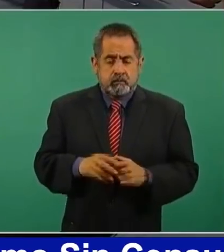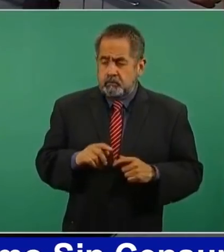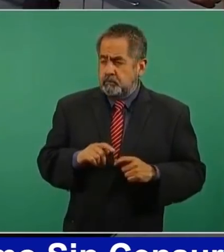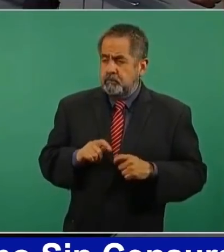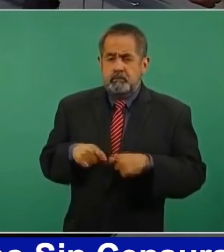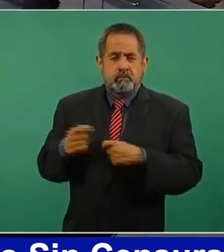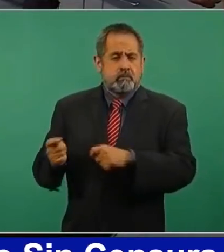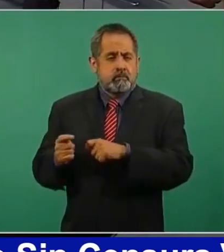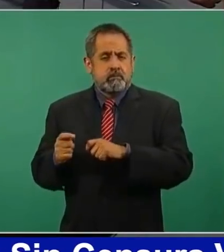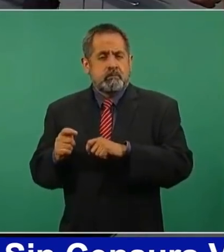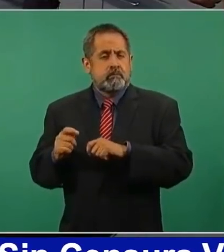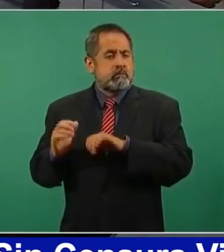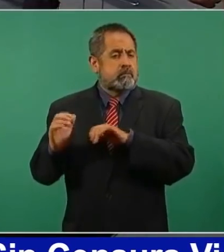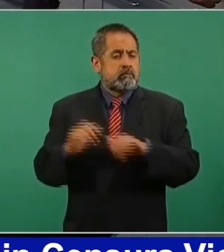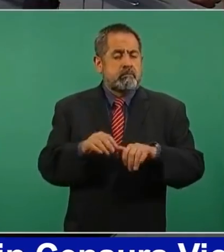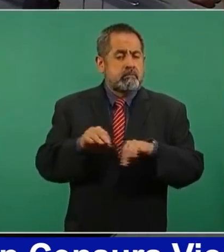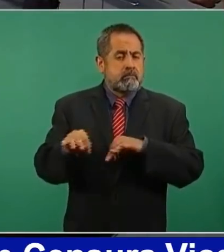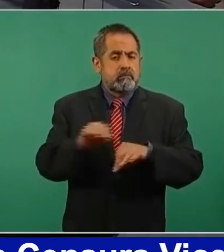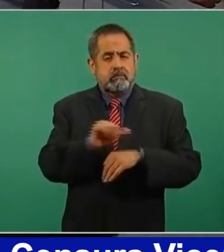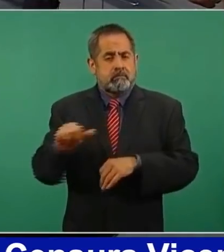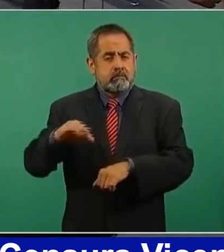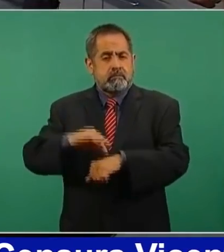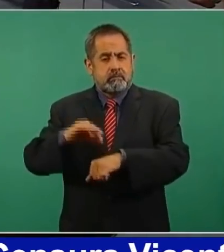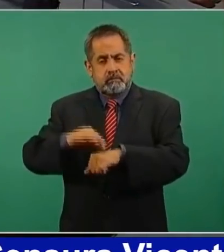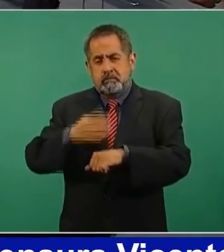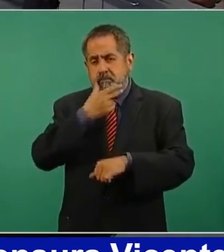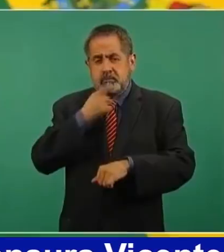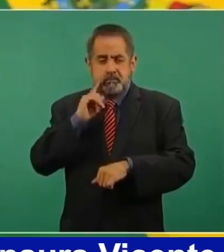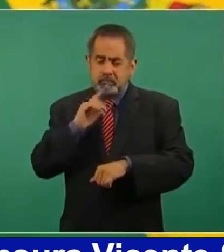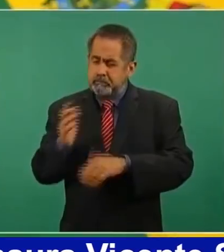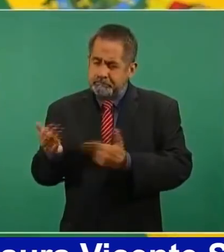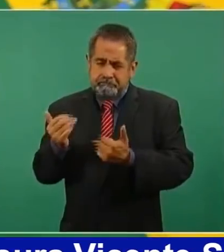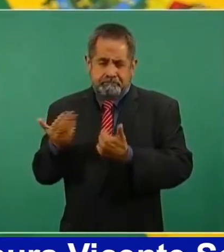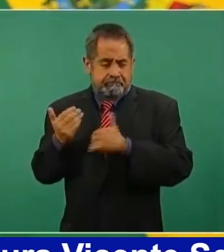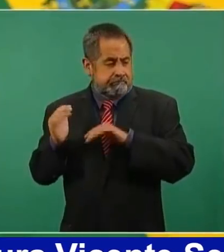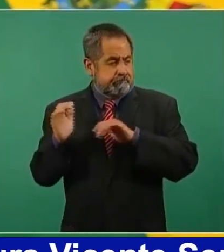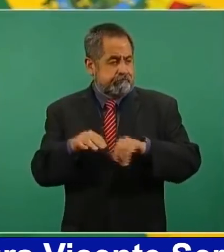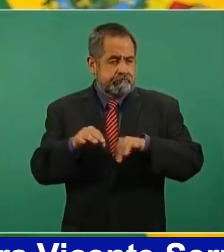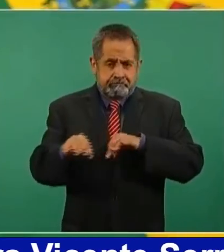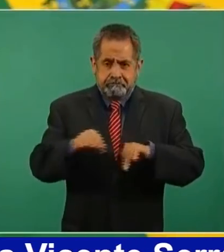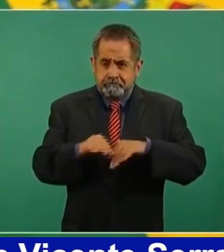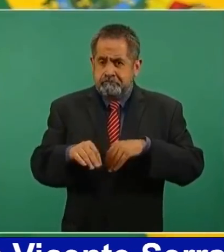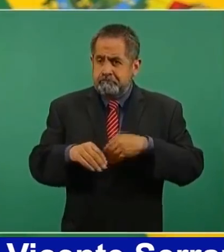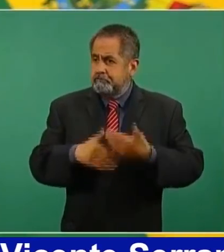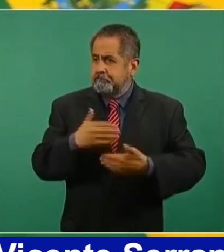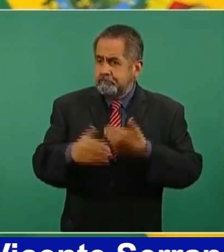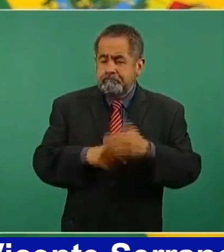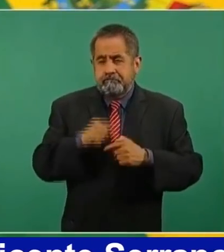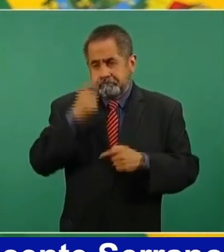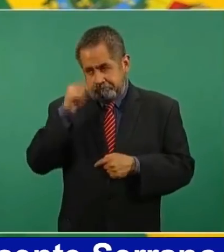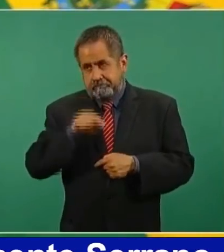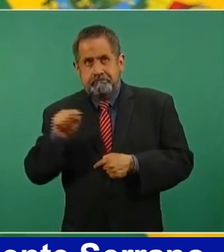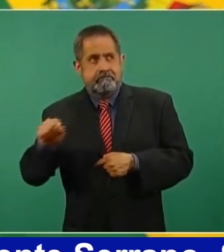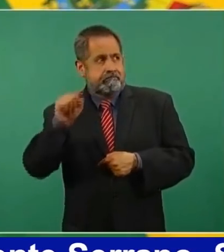más de 50,000 médicos, trabajadores de la salud,